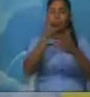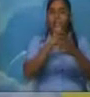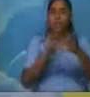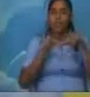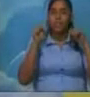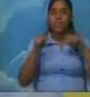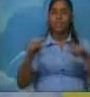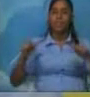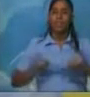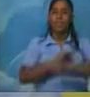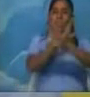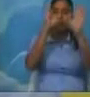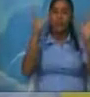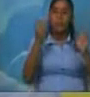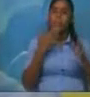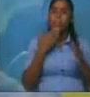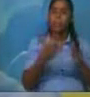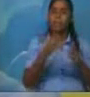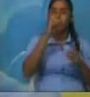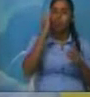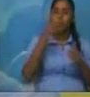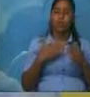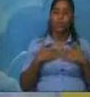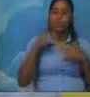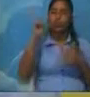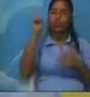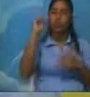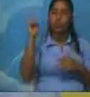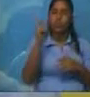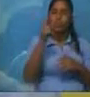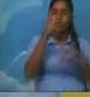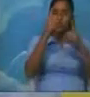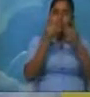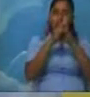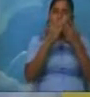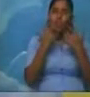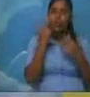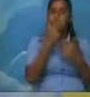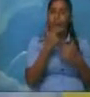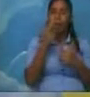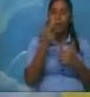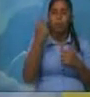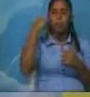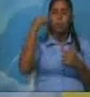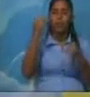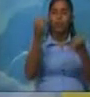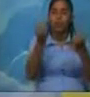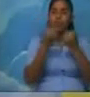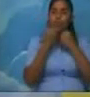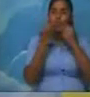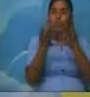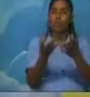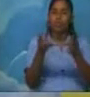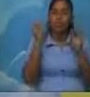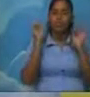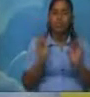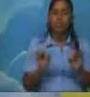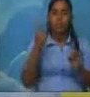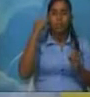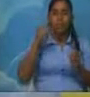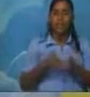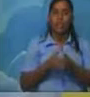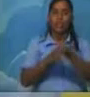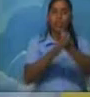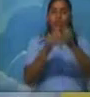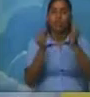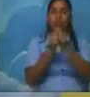mañana te pedimos oh Dios que tú uses los labios de mi padre para darnos señor un consejo apropiado para instruirnos